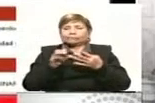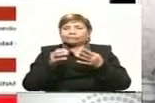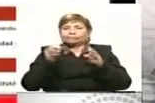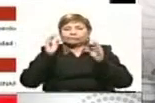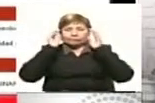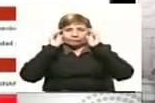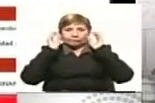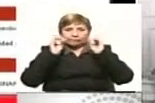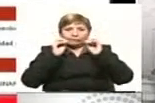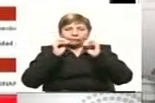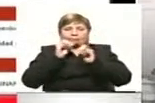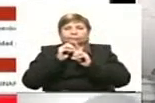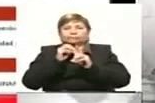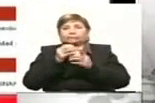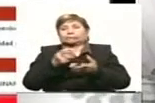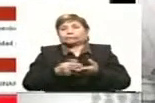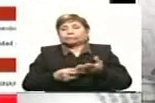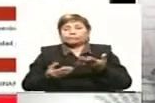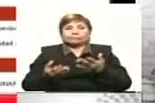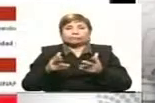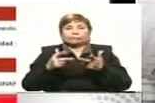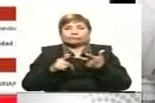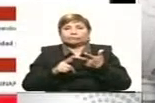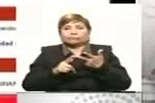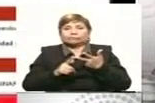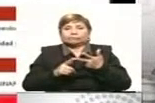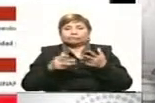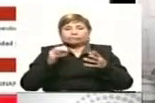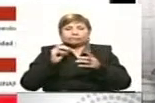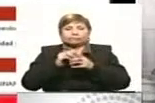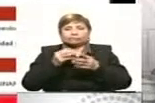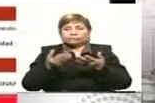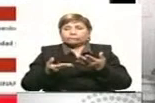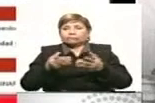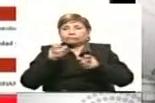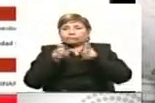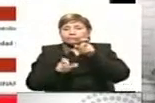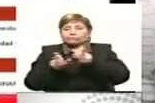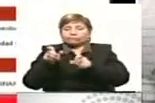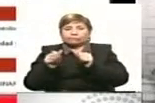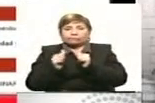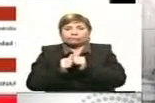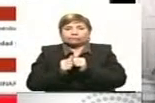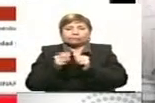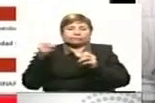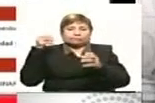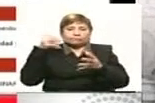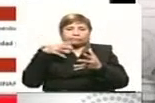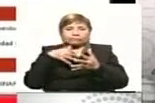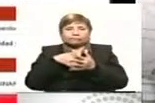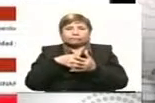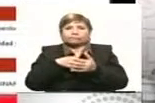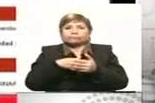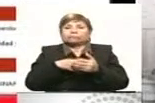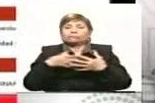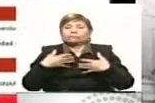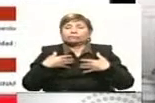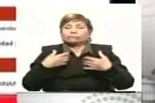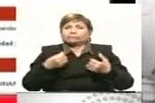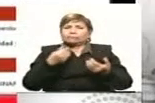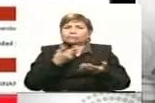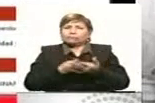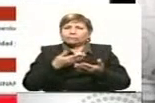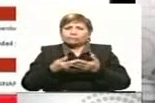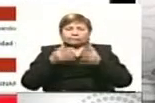oportuna a la población. Y tercero, mejorar las condiciones de vida de la población que generan vulnerabilidad y riesgos en salud. Esto